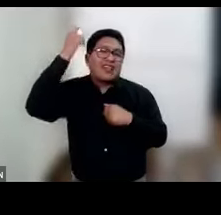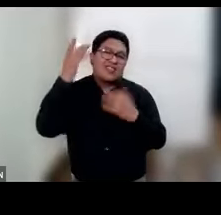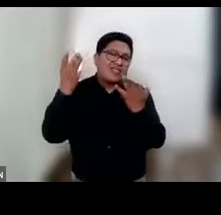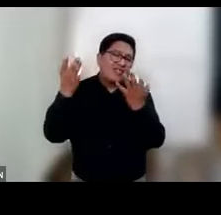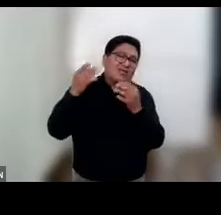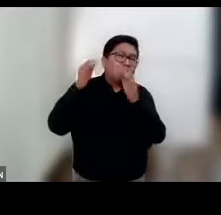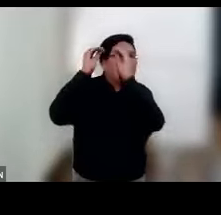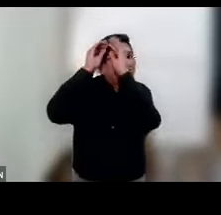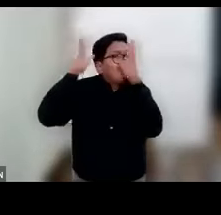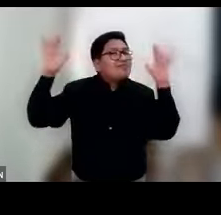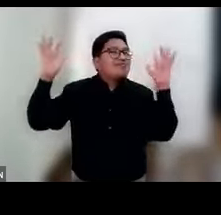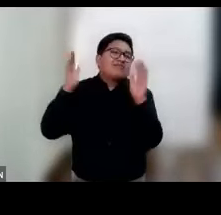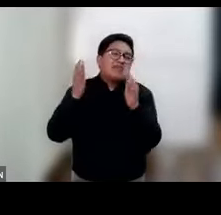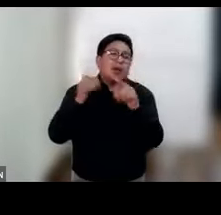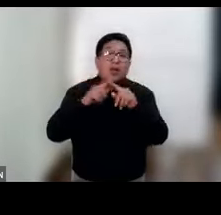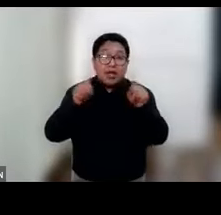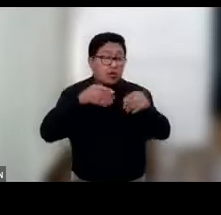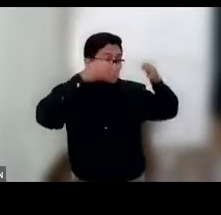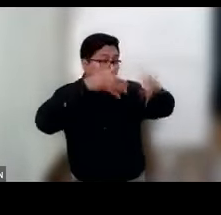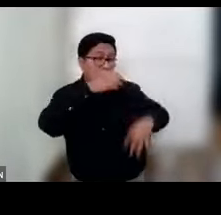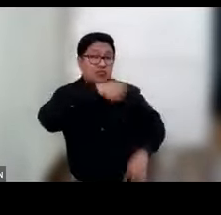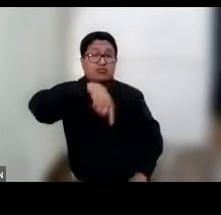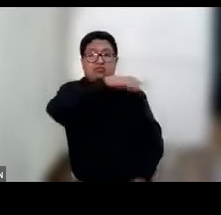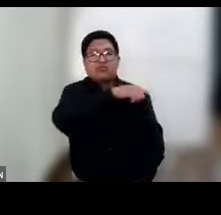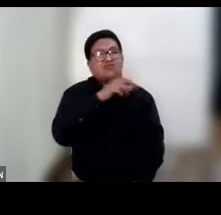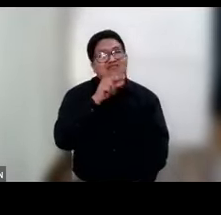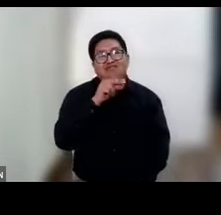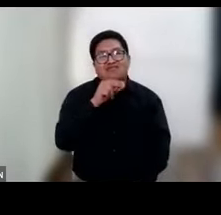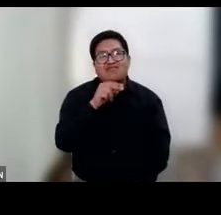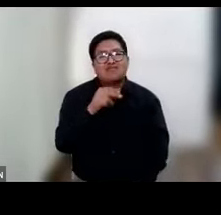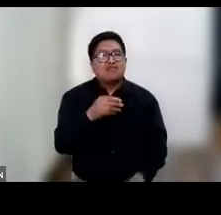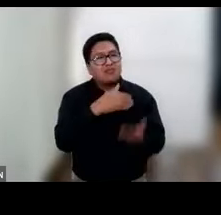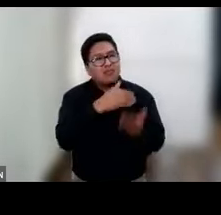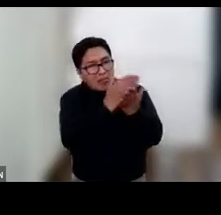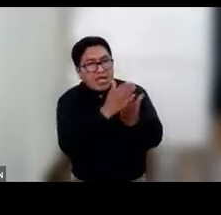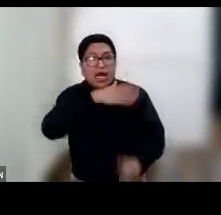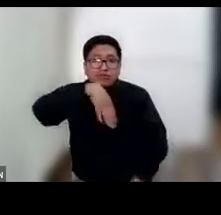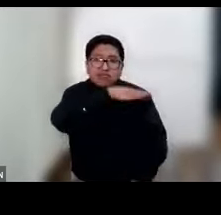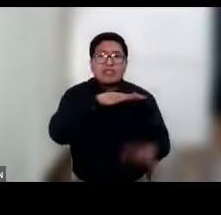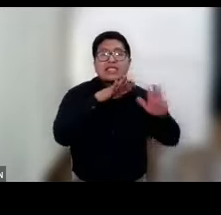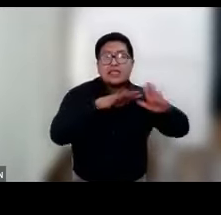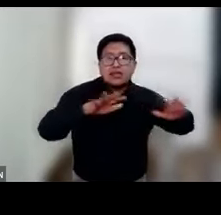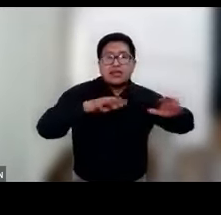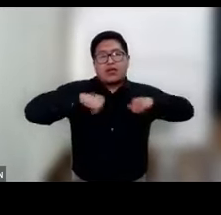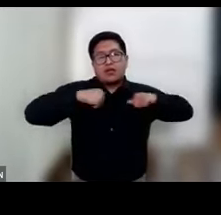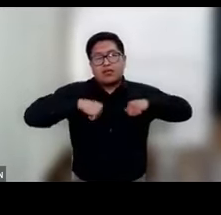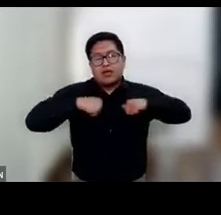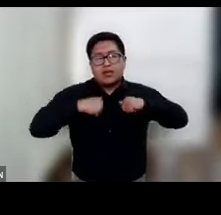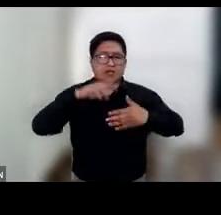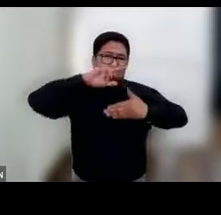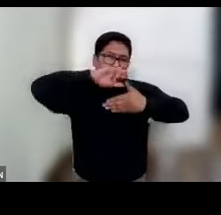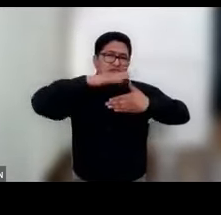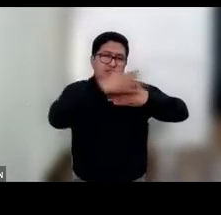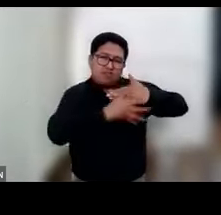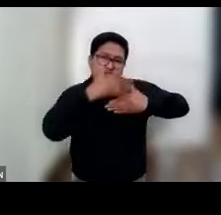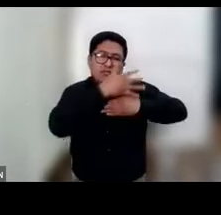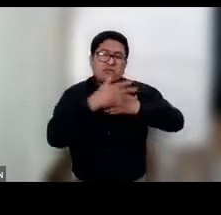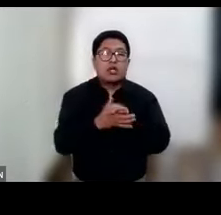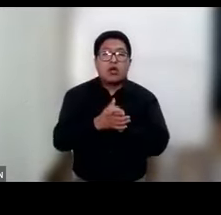pero no es la realidad al menos para más de la mitad de los niños niñas y adolescentes en américa latina' de acuerdo a los datos de la organización